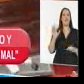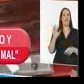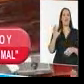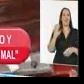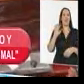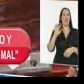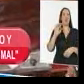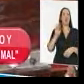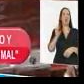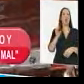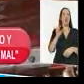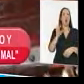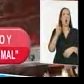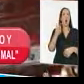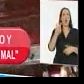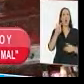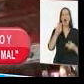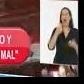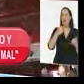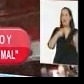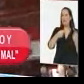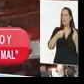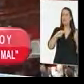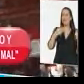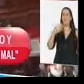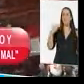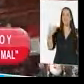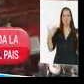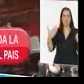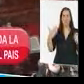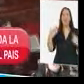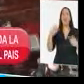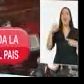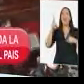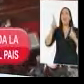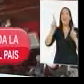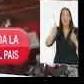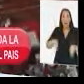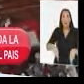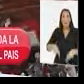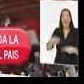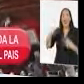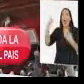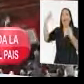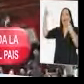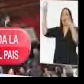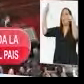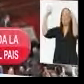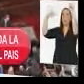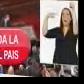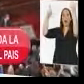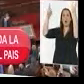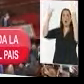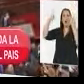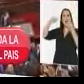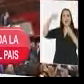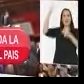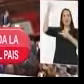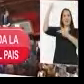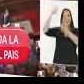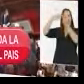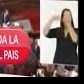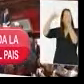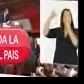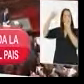que el gobierno, como le pasa a muchos, va poniendo demasiadas distancias porque no es lo que habían